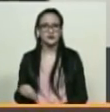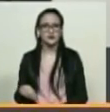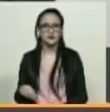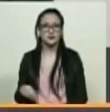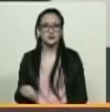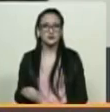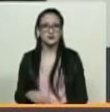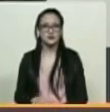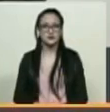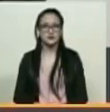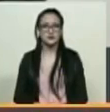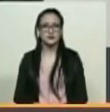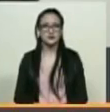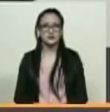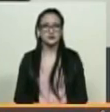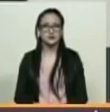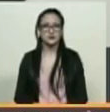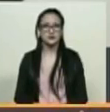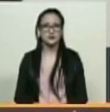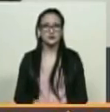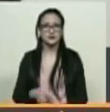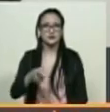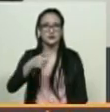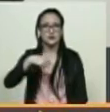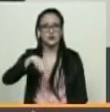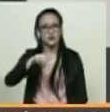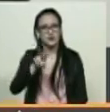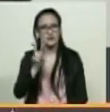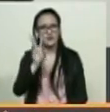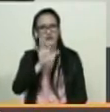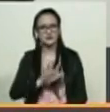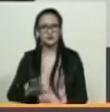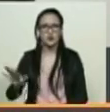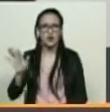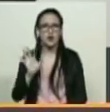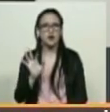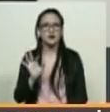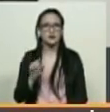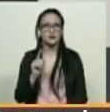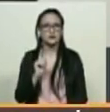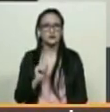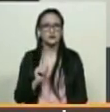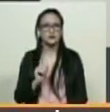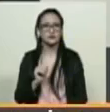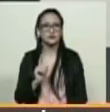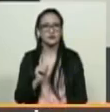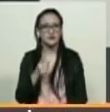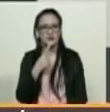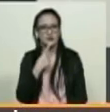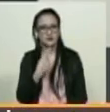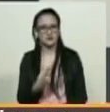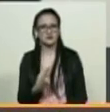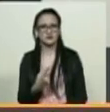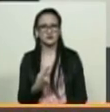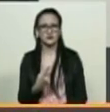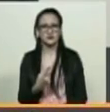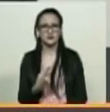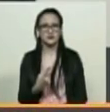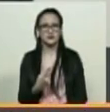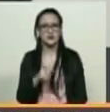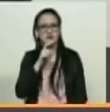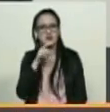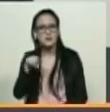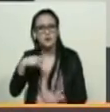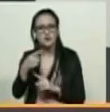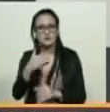días. Son ustedes, venezolanos y venezolanas, quien tiene que decidir con nosotros, venezolanos y venezolanas, quién va a ser el